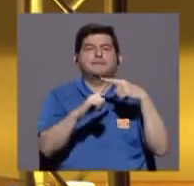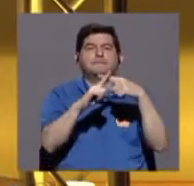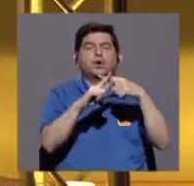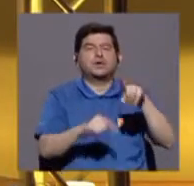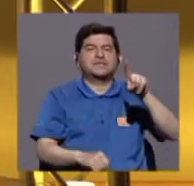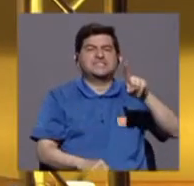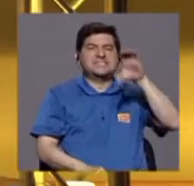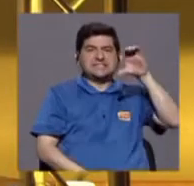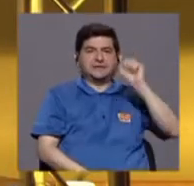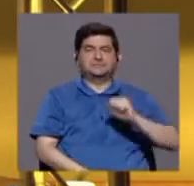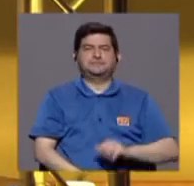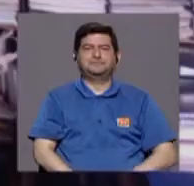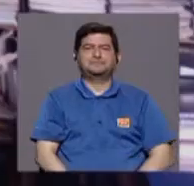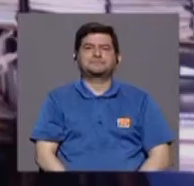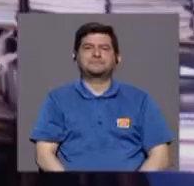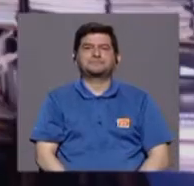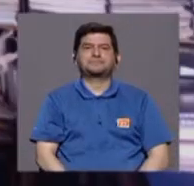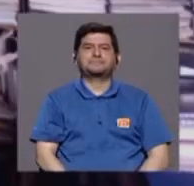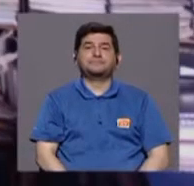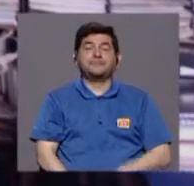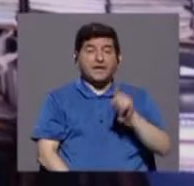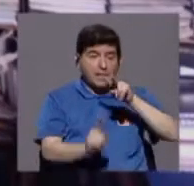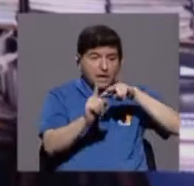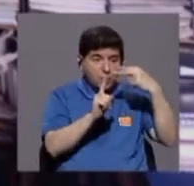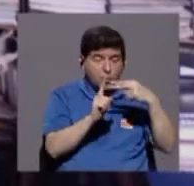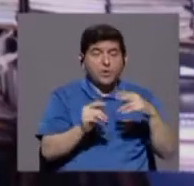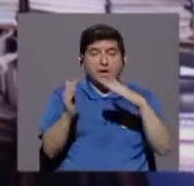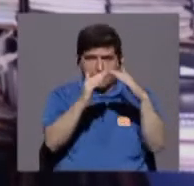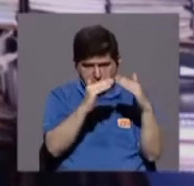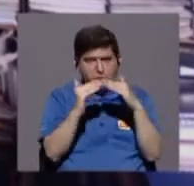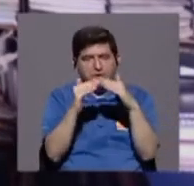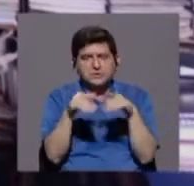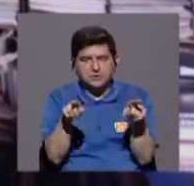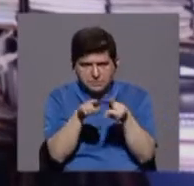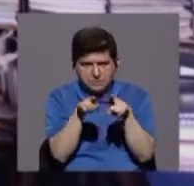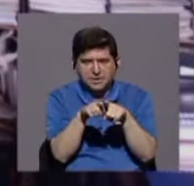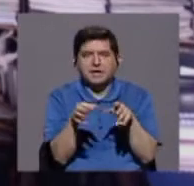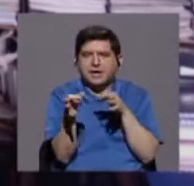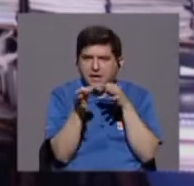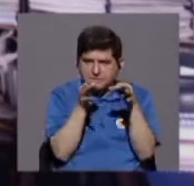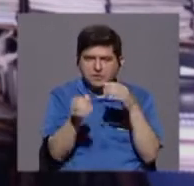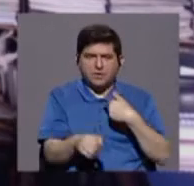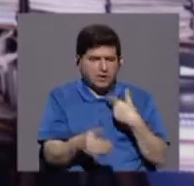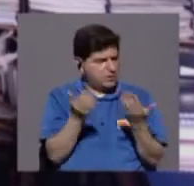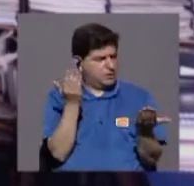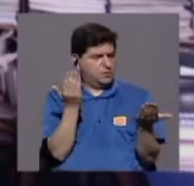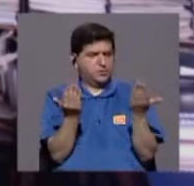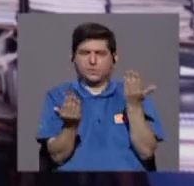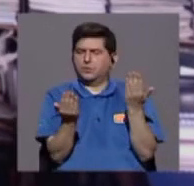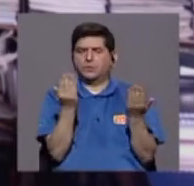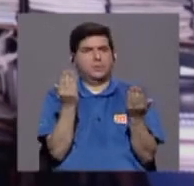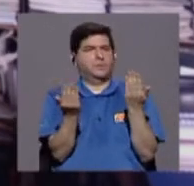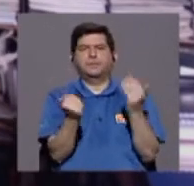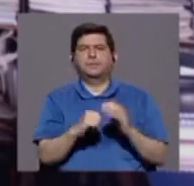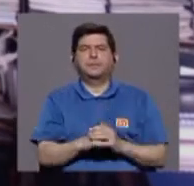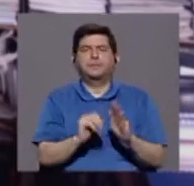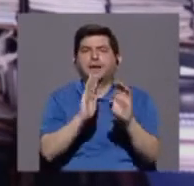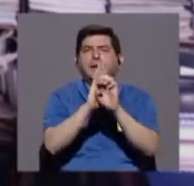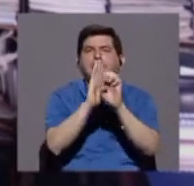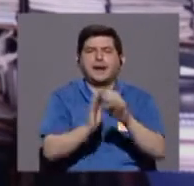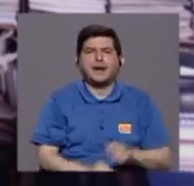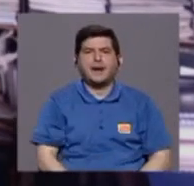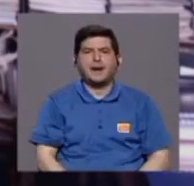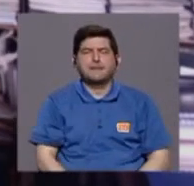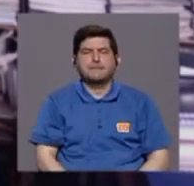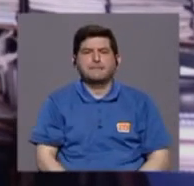¿verdad? Desde un punto de vista demográfico, hay que decir, cuando uno compara, digamos, con las modalidades